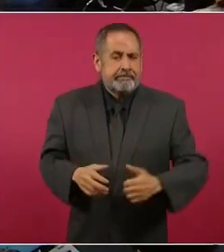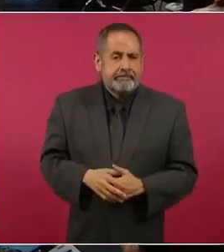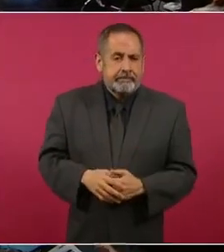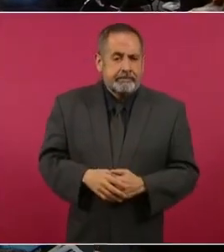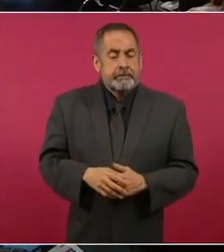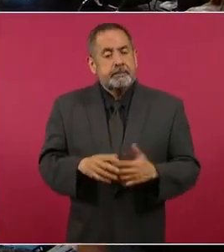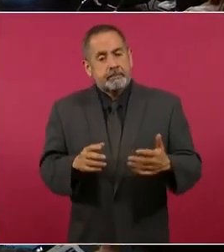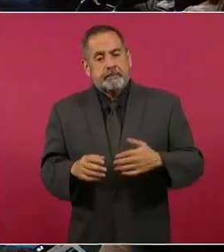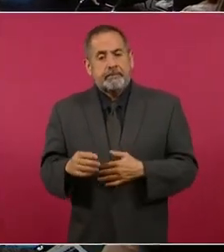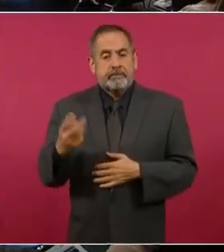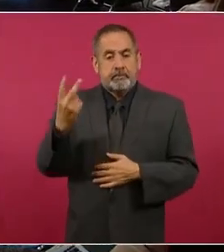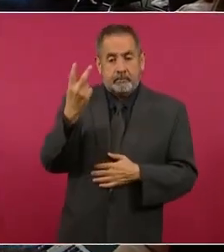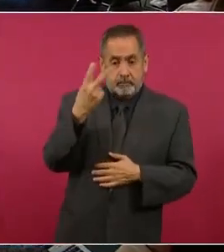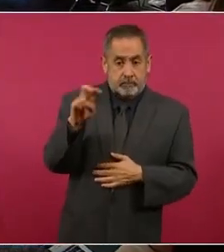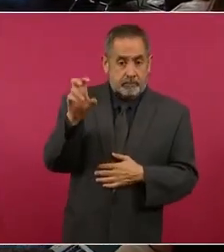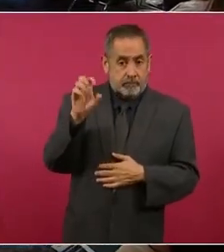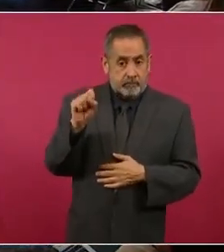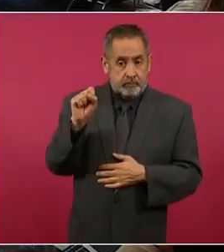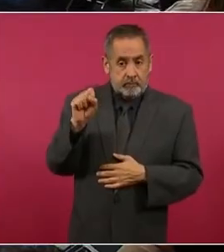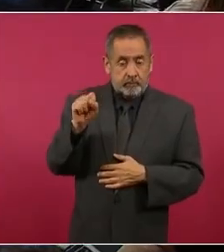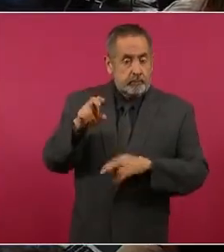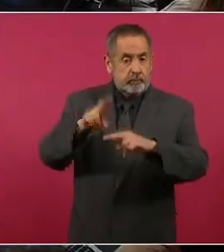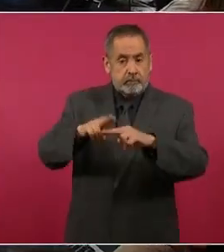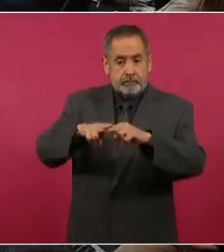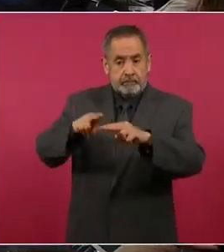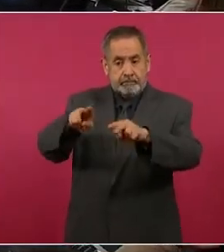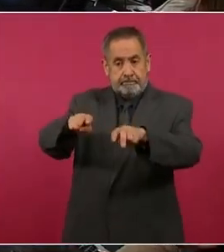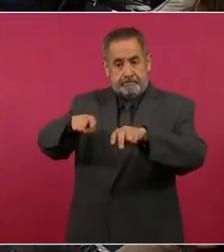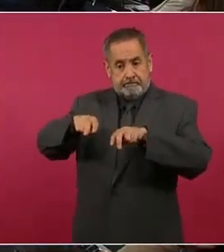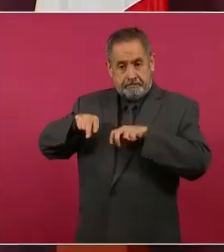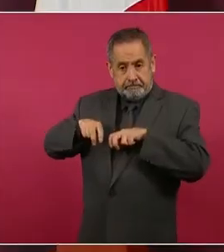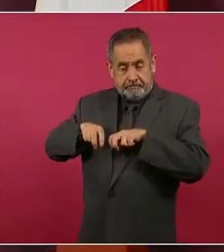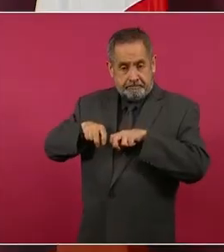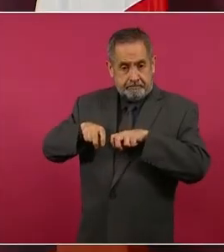las 260 sillas